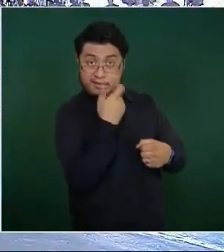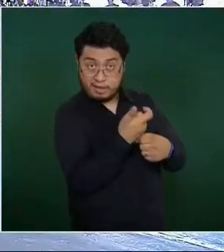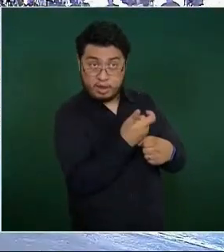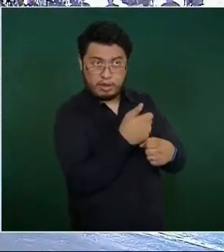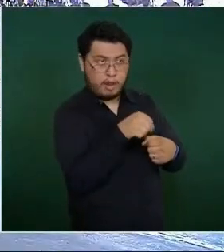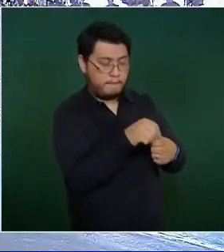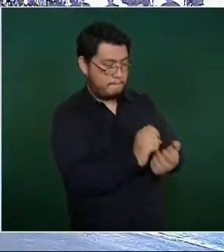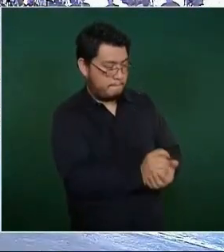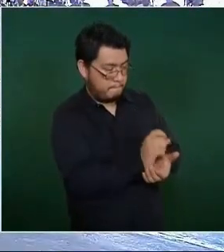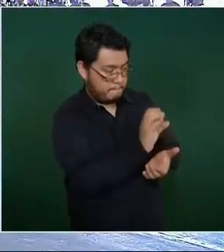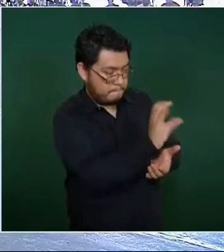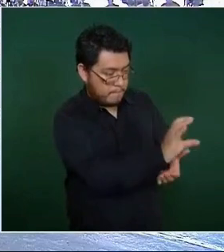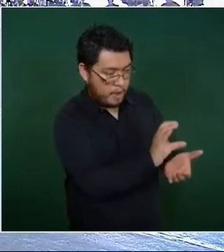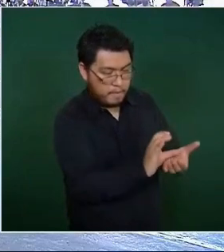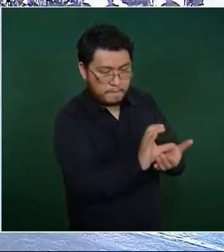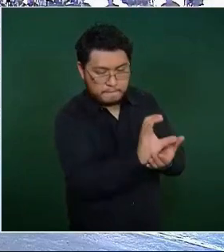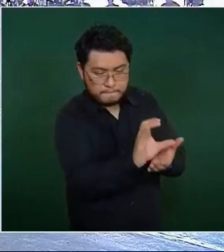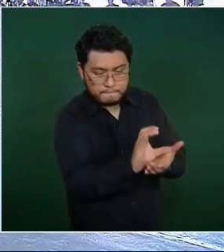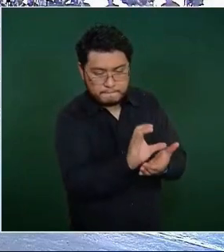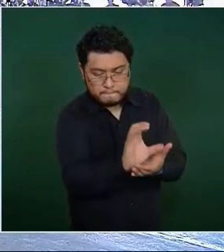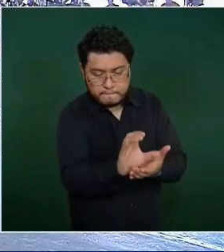de Salinas,